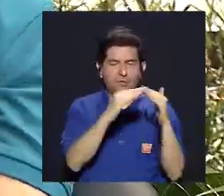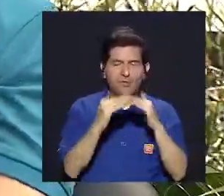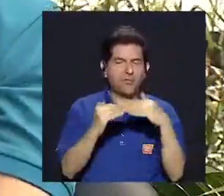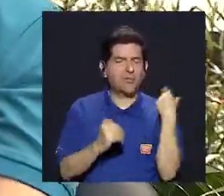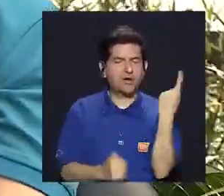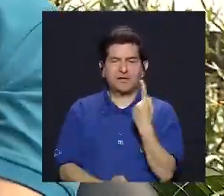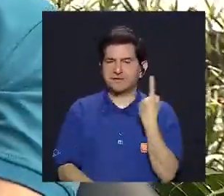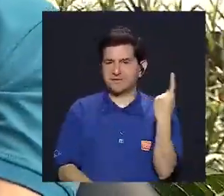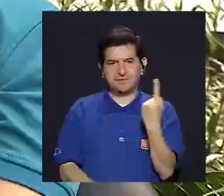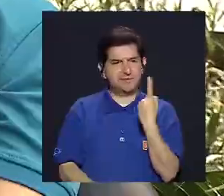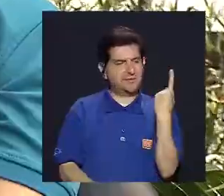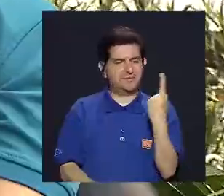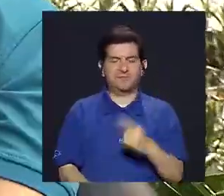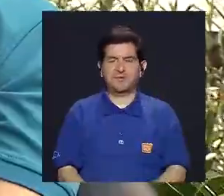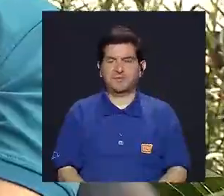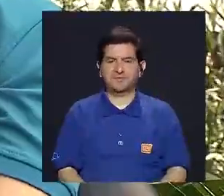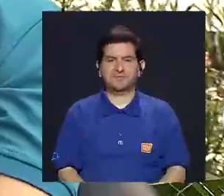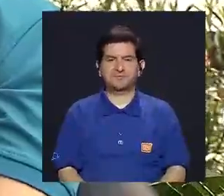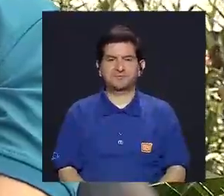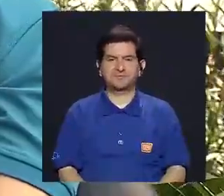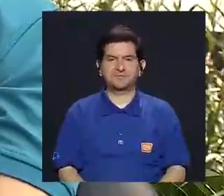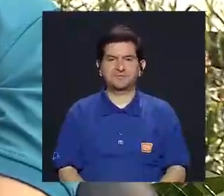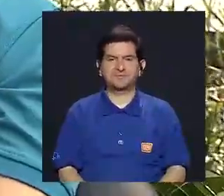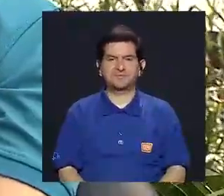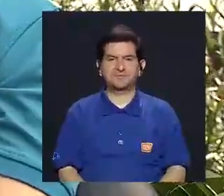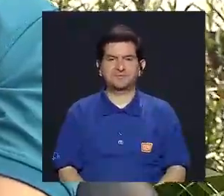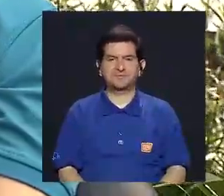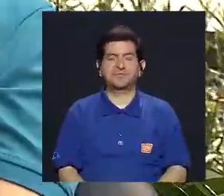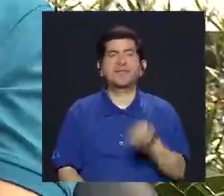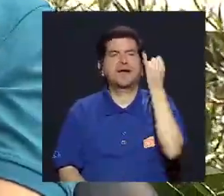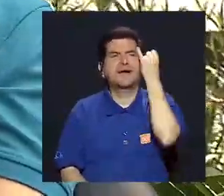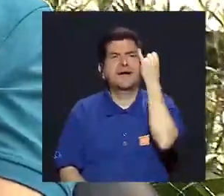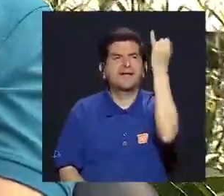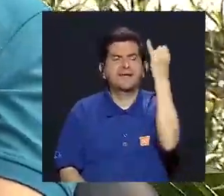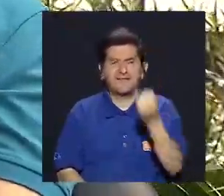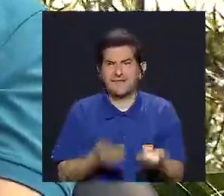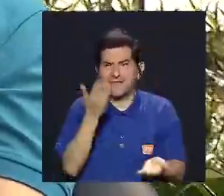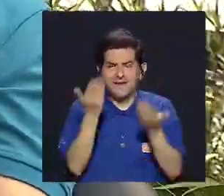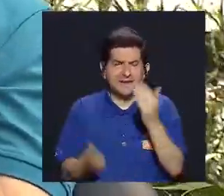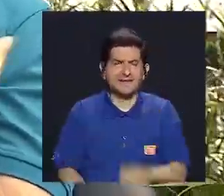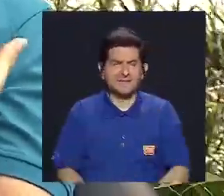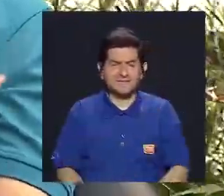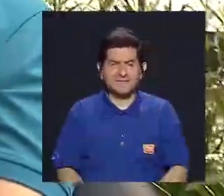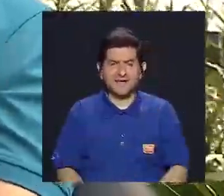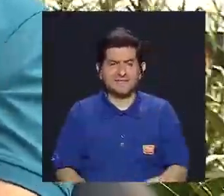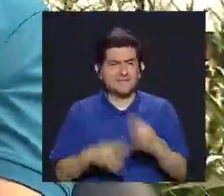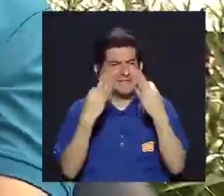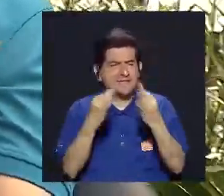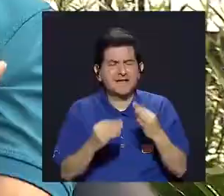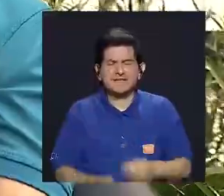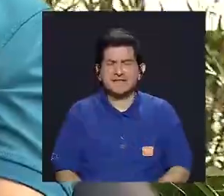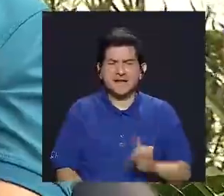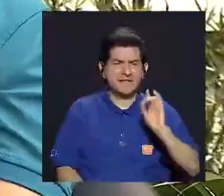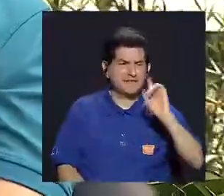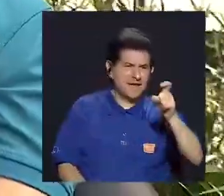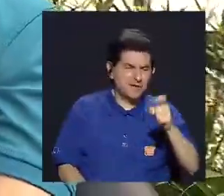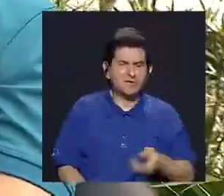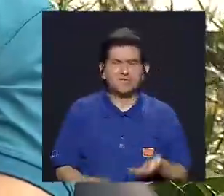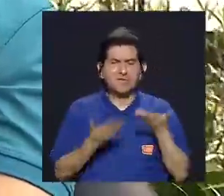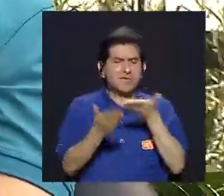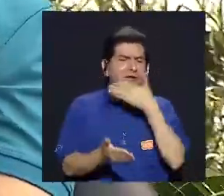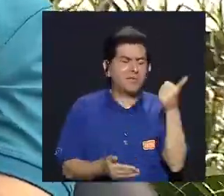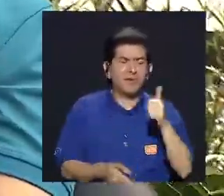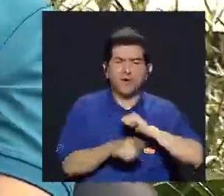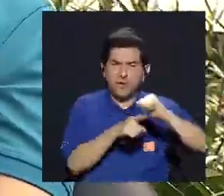una comunidad todo el tiempo pero eventualmente entonces la idea es llegar a dar lo mejor que se pueda hacer un diagnóstico y